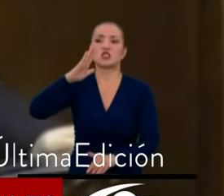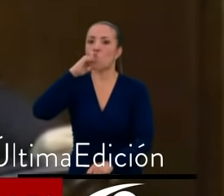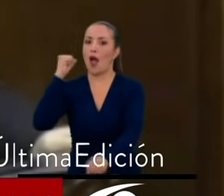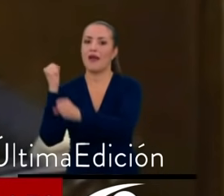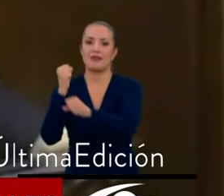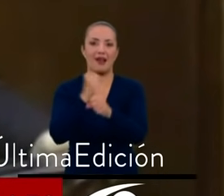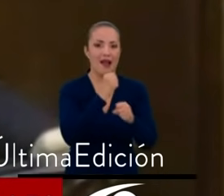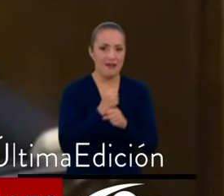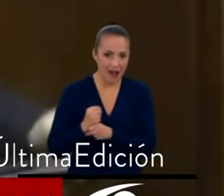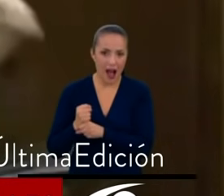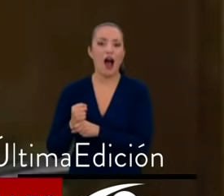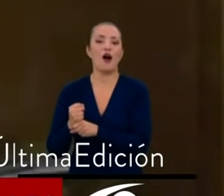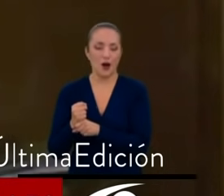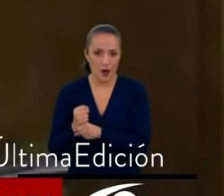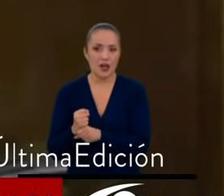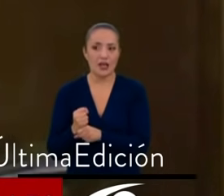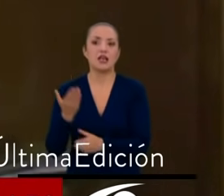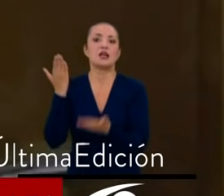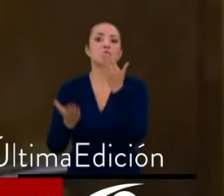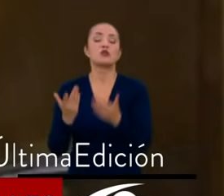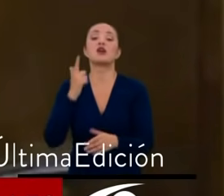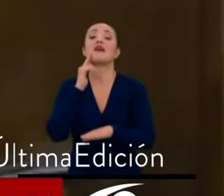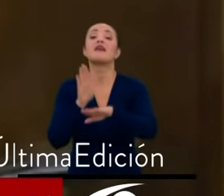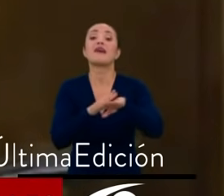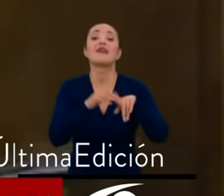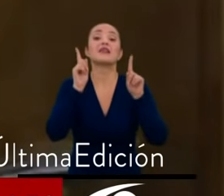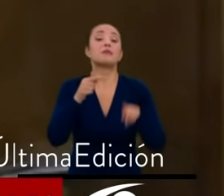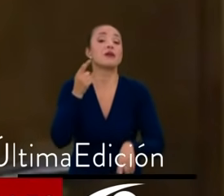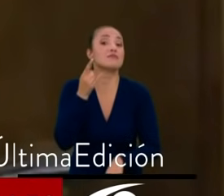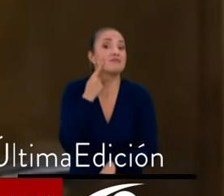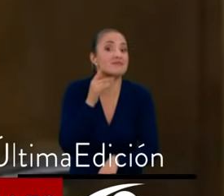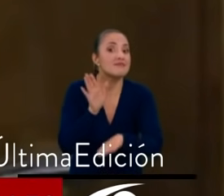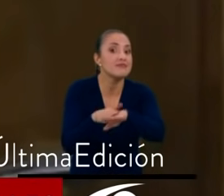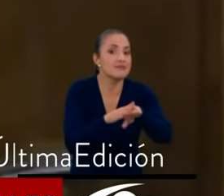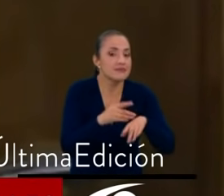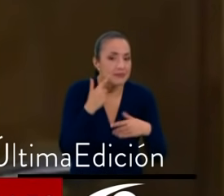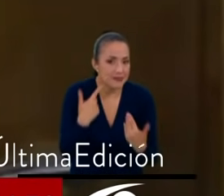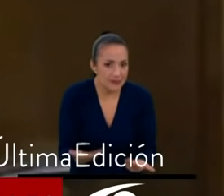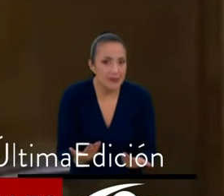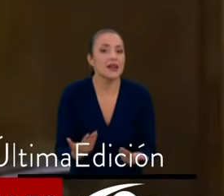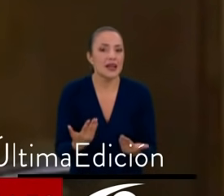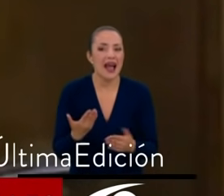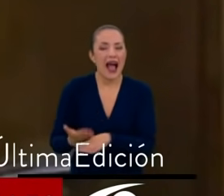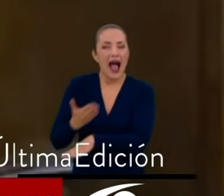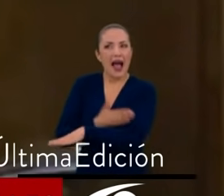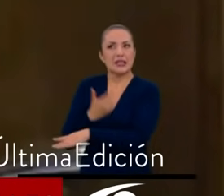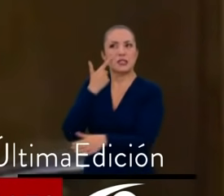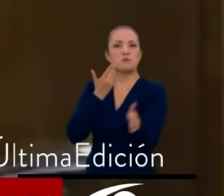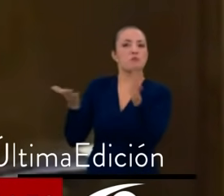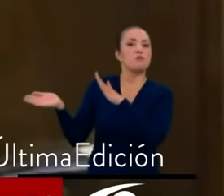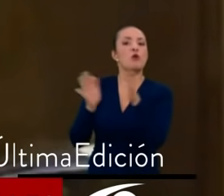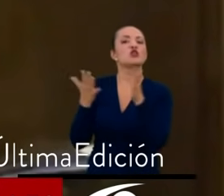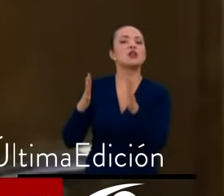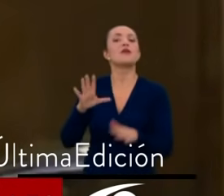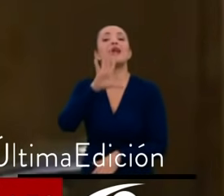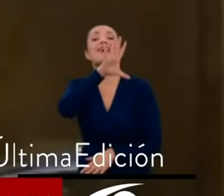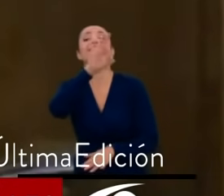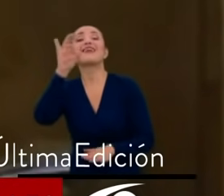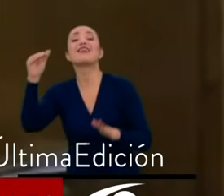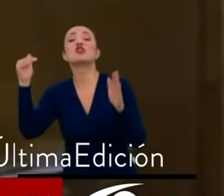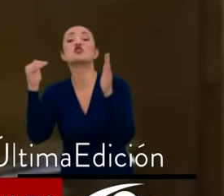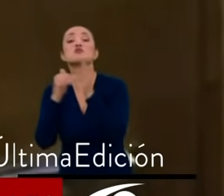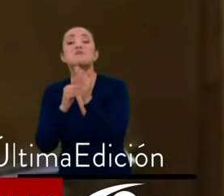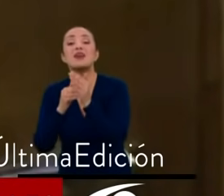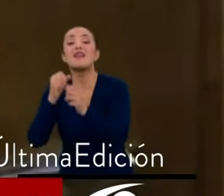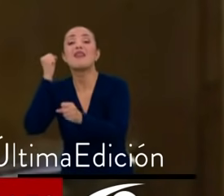proyecto conduzca a que se pierdan, óigame bien la cifra que hemos estimado, a que se pierdan cerca de 500.000